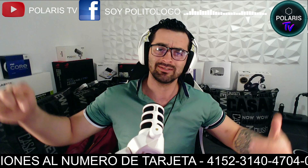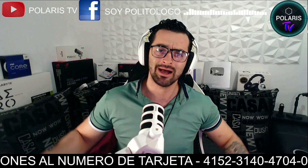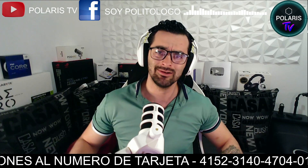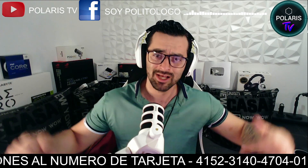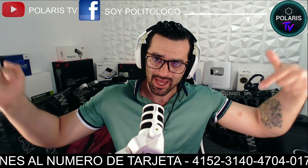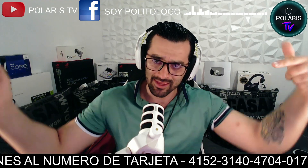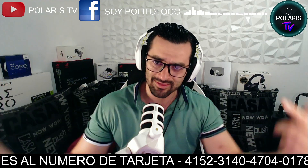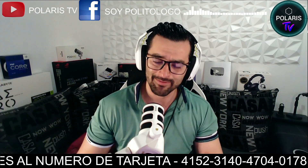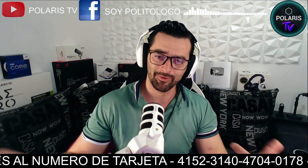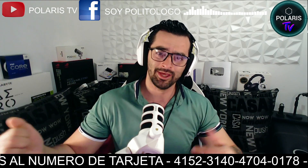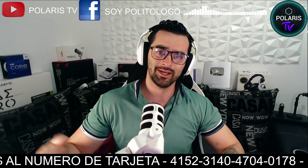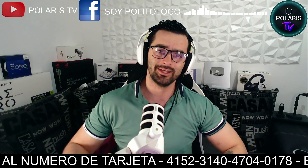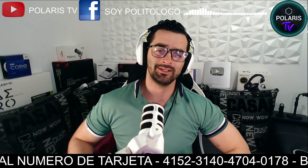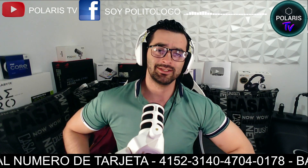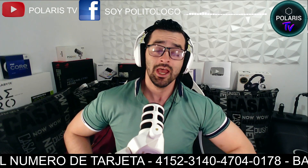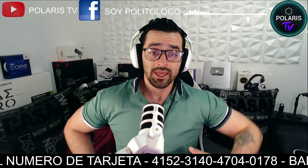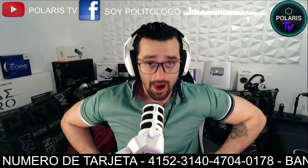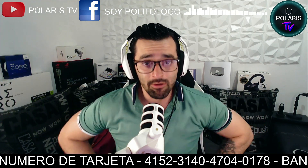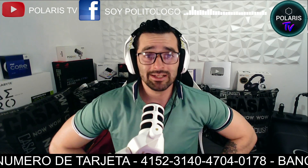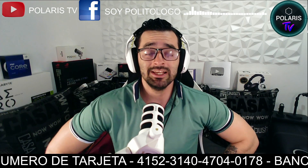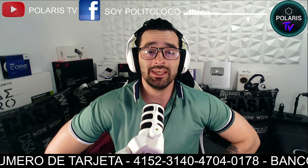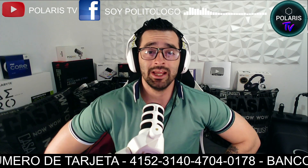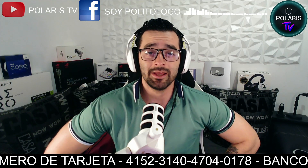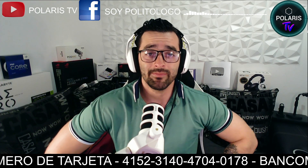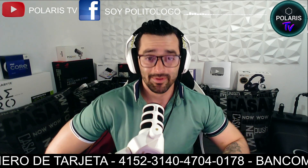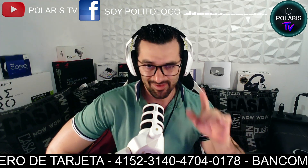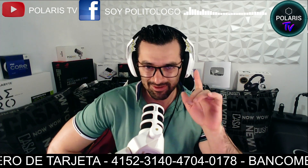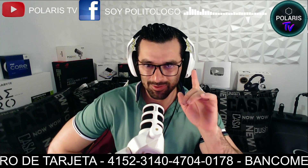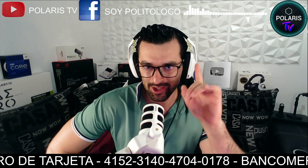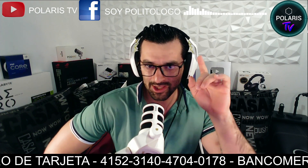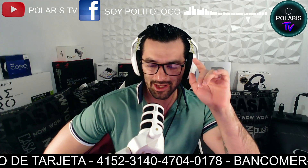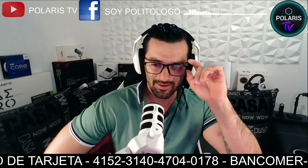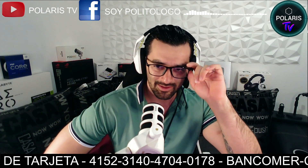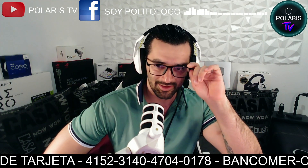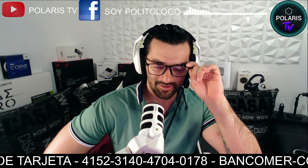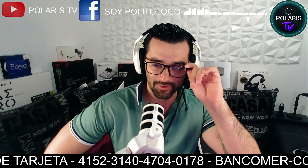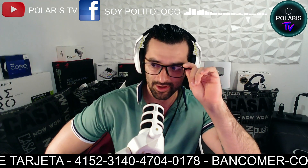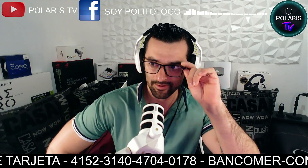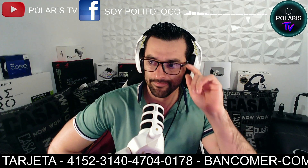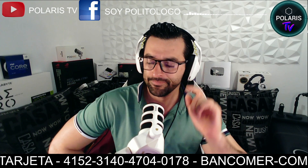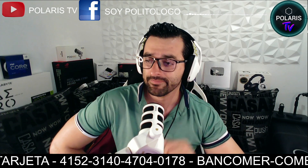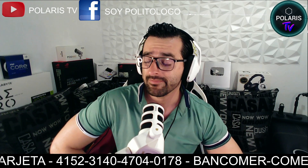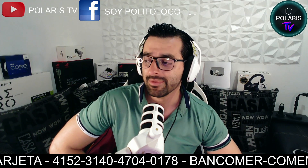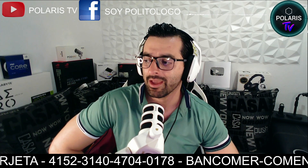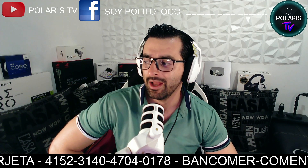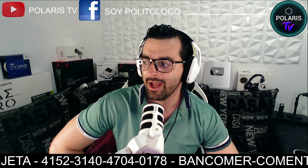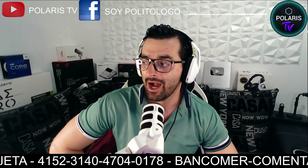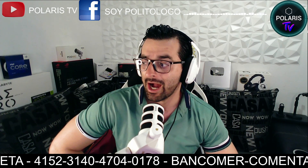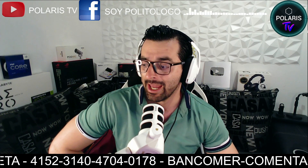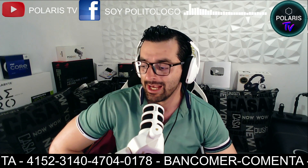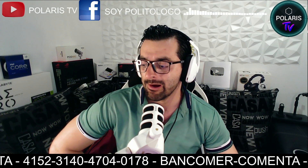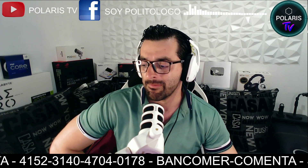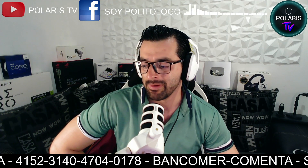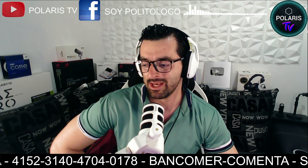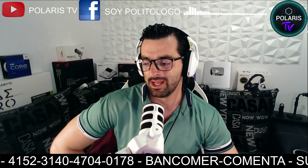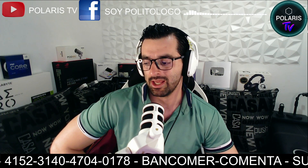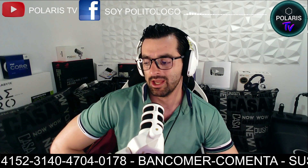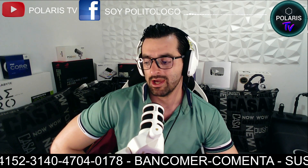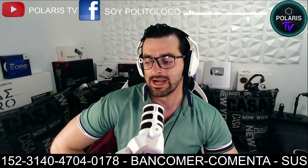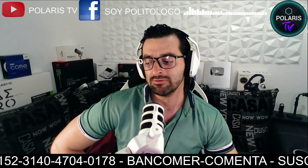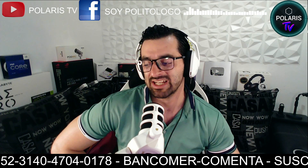metiendo las manos entre poderes y ahora sí quiere sabes por qué quiere te voy a decir por qué a él le